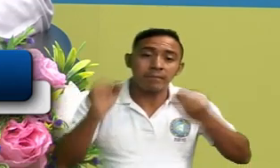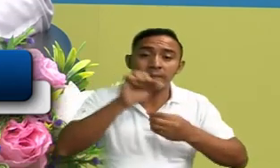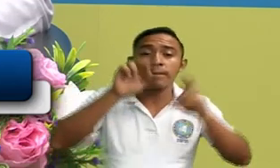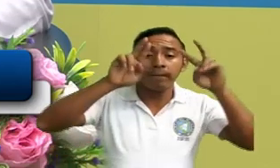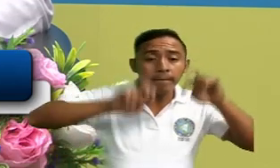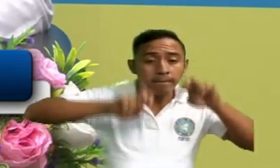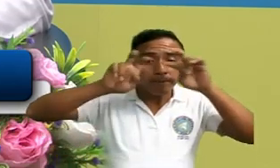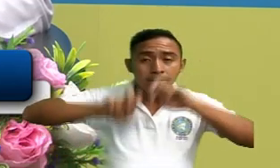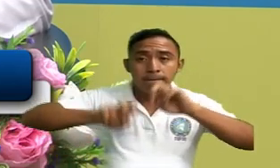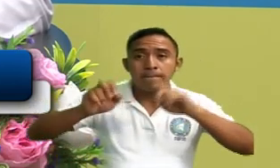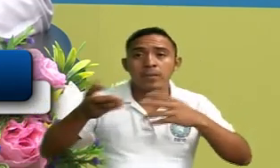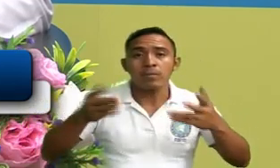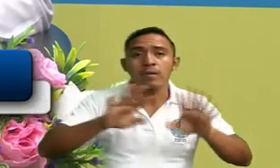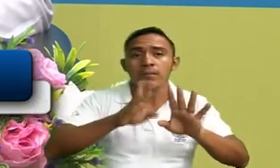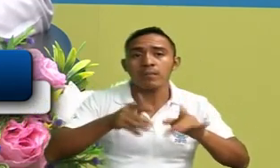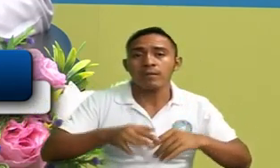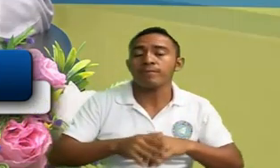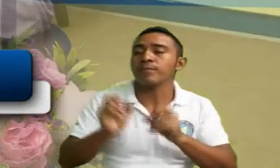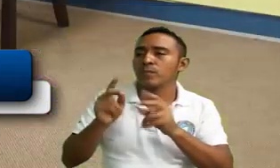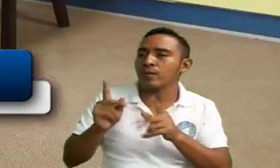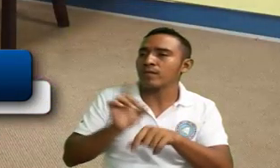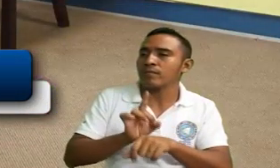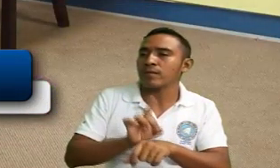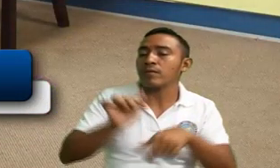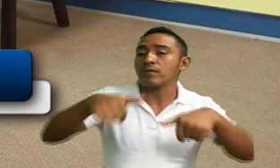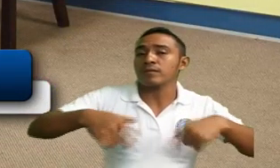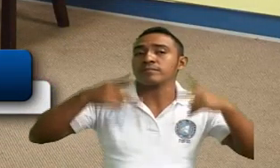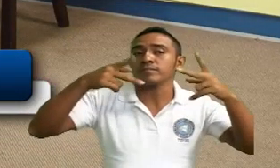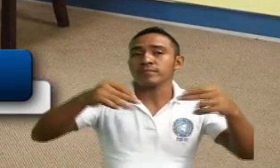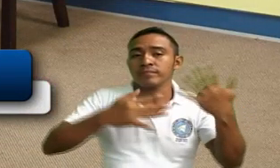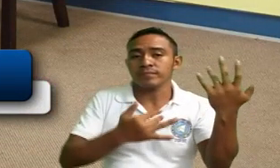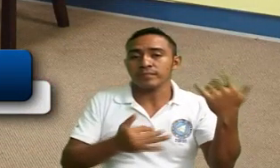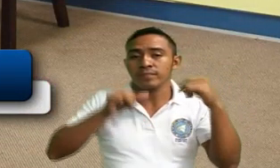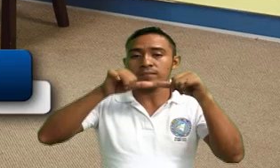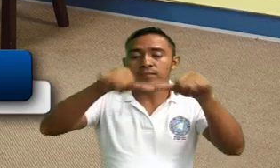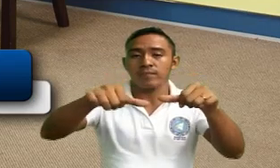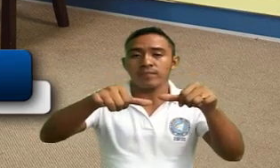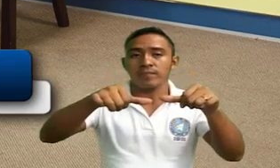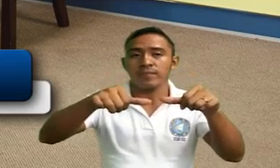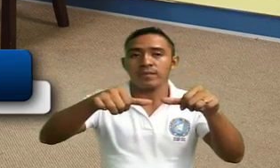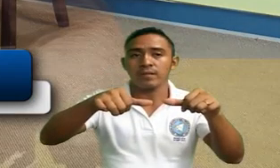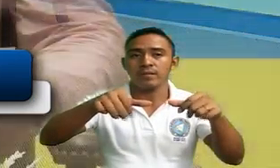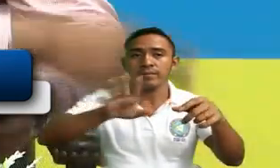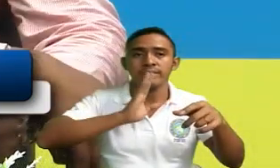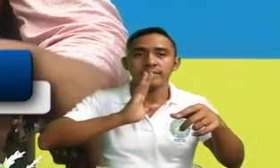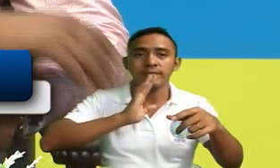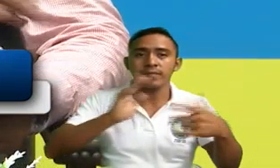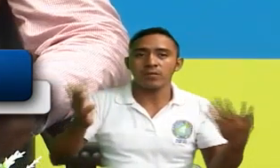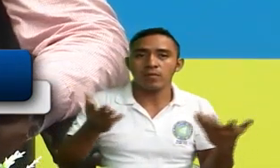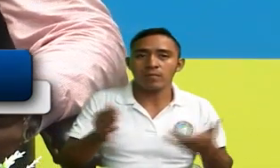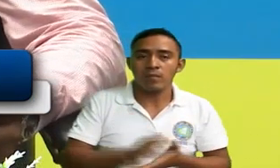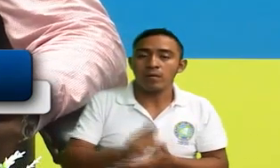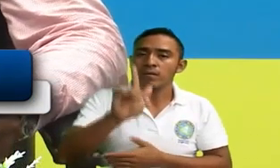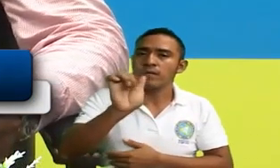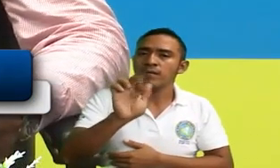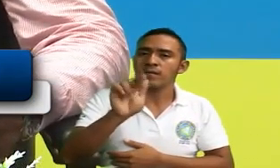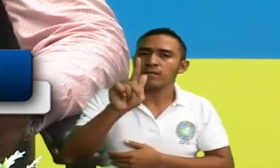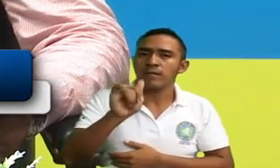que individualizar el caso. Ok, doctora, nos vamos a una pausa. Cuando regresemos vamos a estar hablando precisamente del